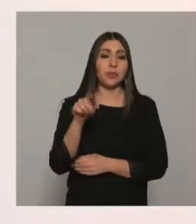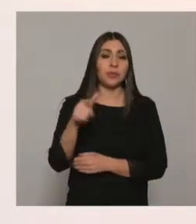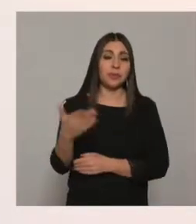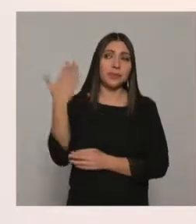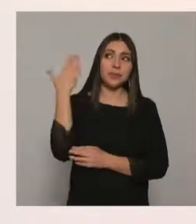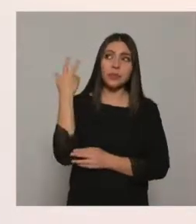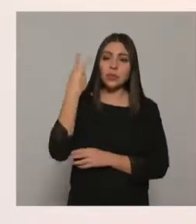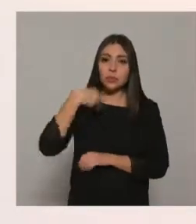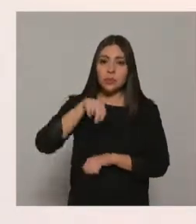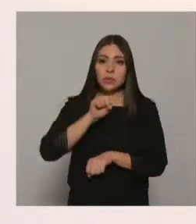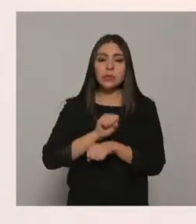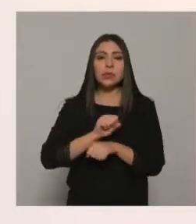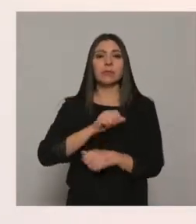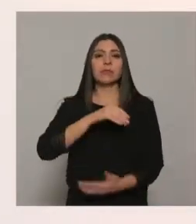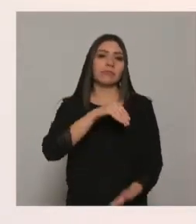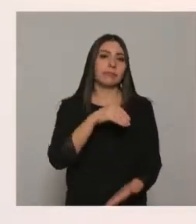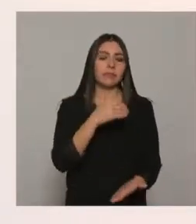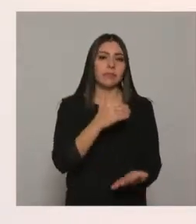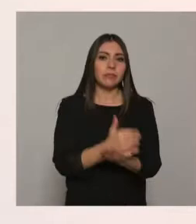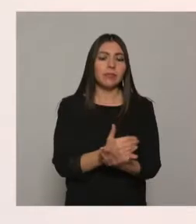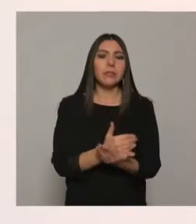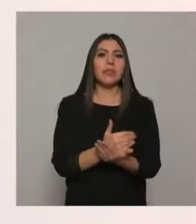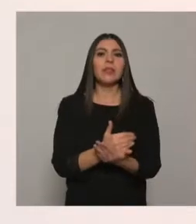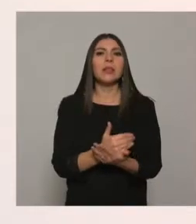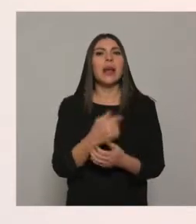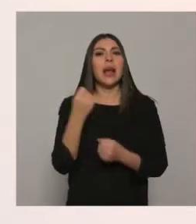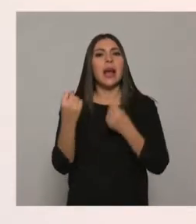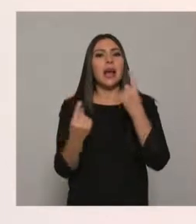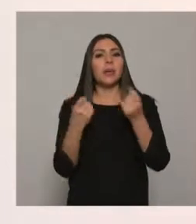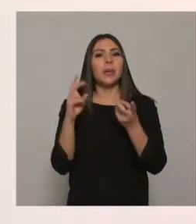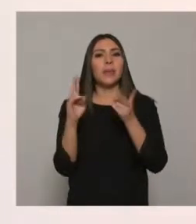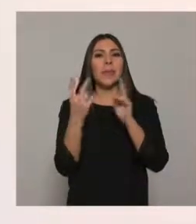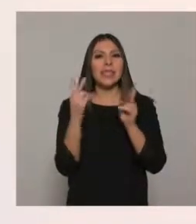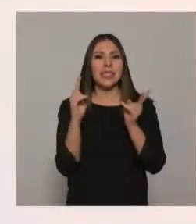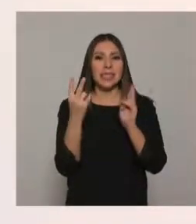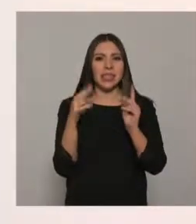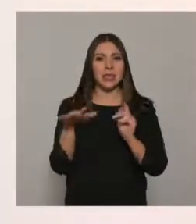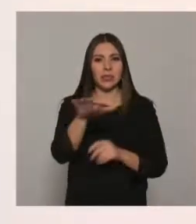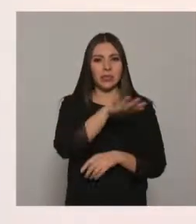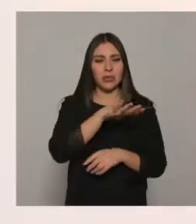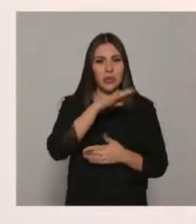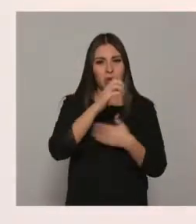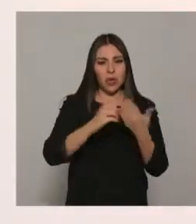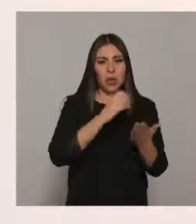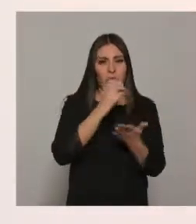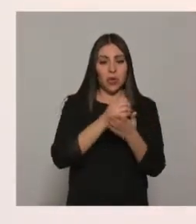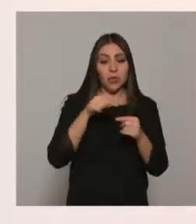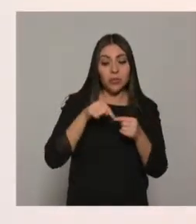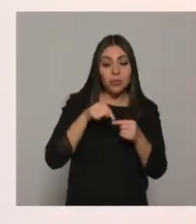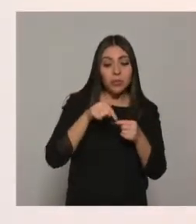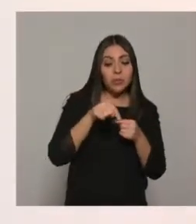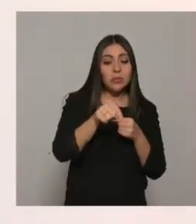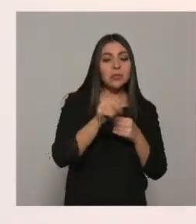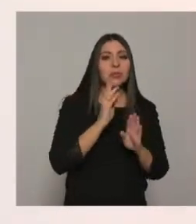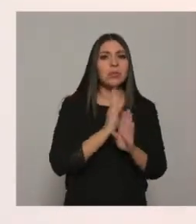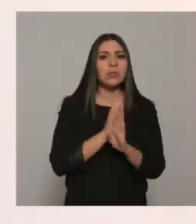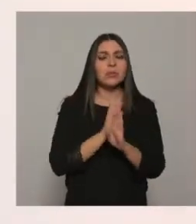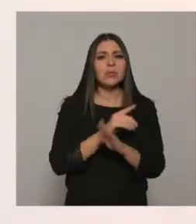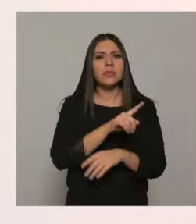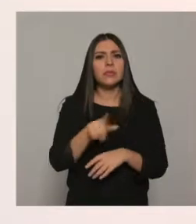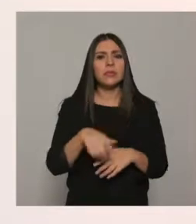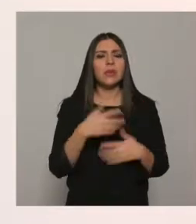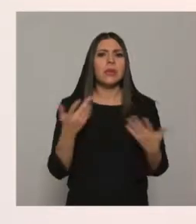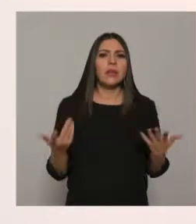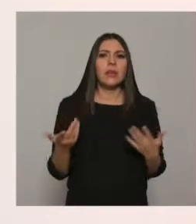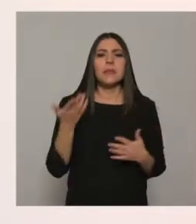2 semanas porque vecinos de distintas colonias por donde cruzará esta ampliación de la línea 3 del Metrobús, pues han solicitado mesas